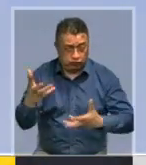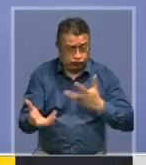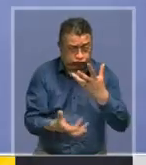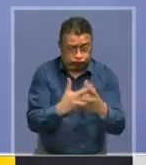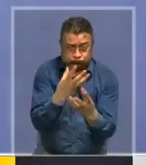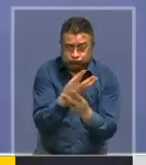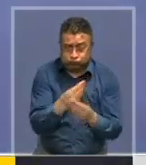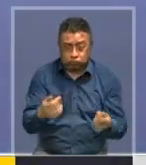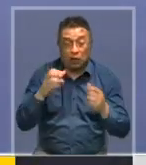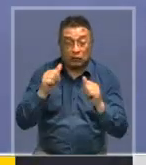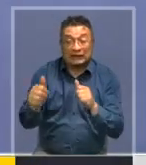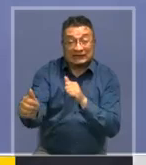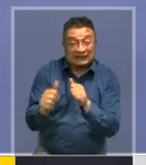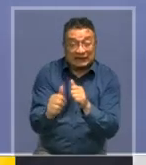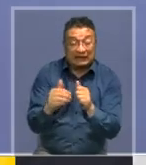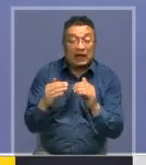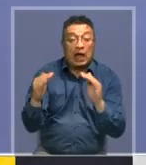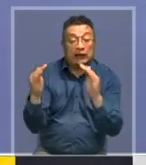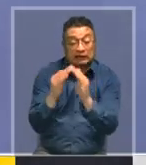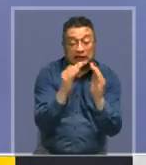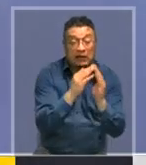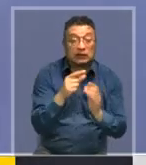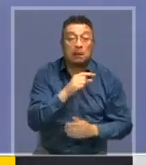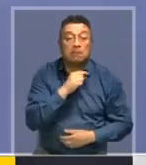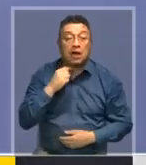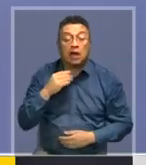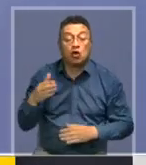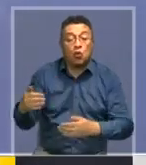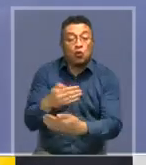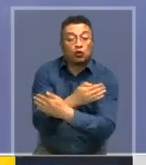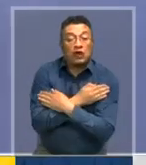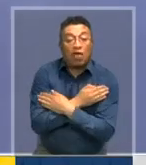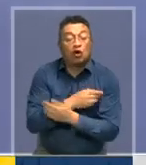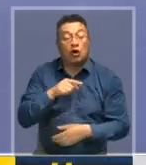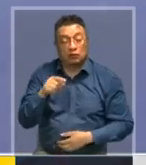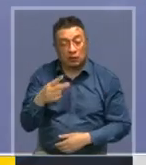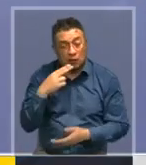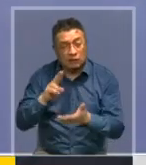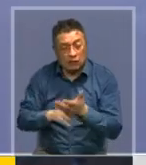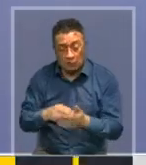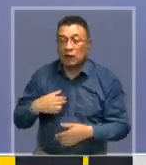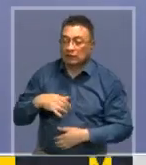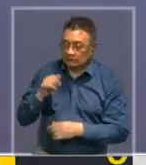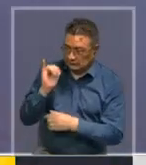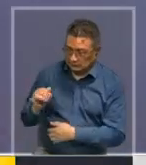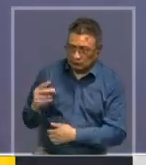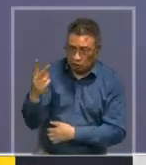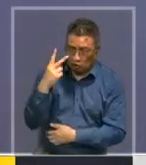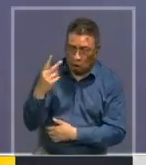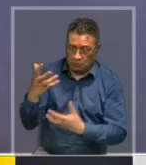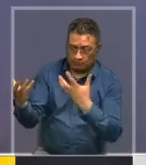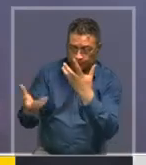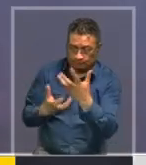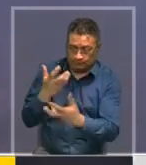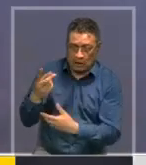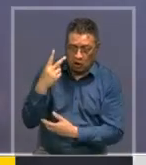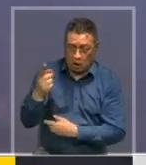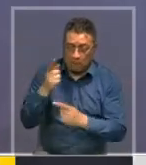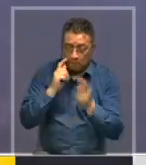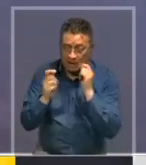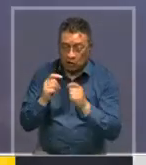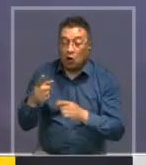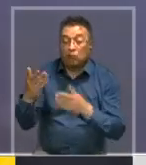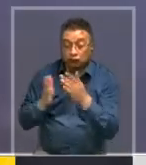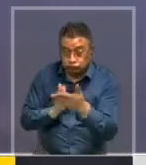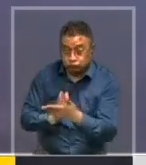de que llegara a las viviendas, Padre Hurtado? ¿Cómo se ha actuado durante toda esta jornada? Yo creo que hubo dos peligros. Primero, este incendio se genera en